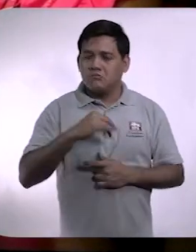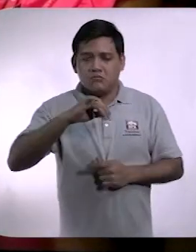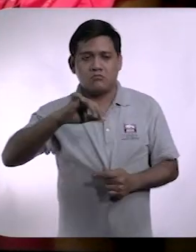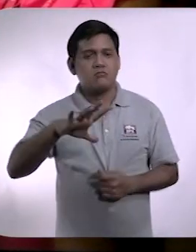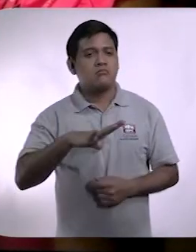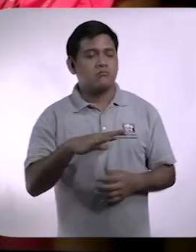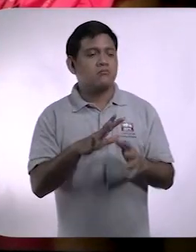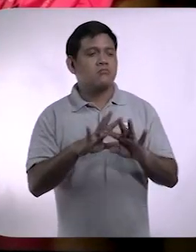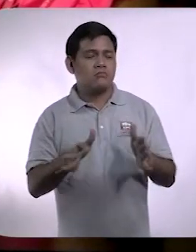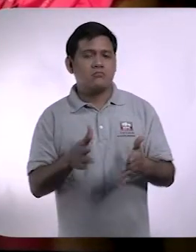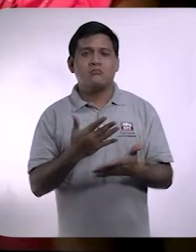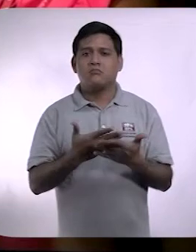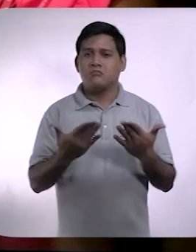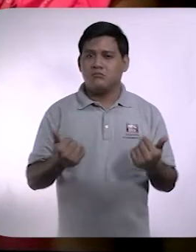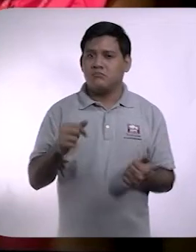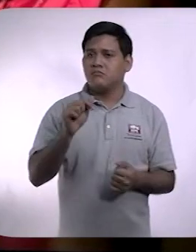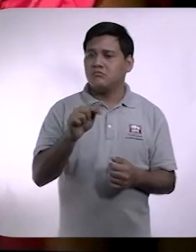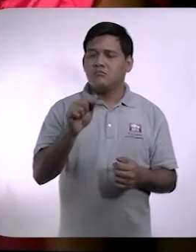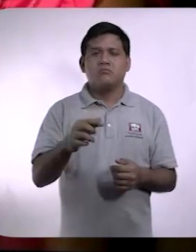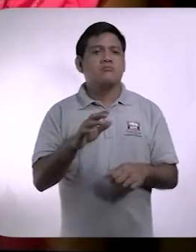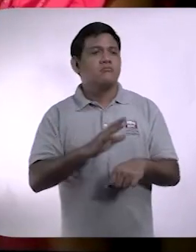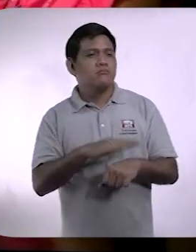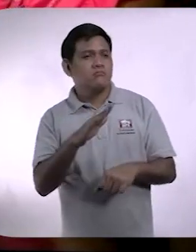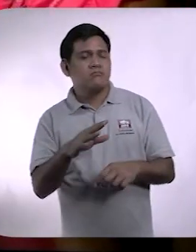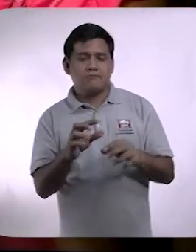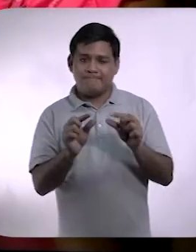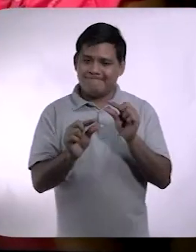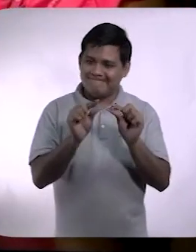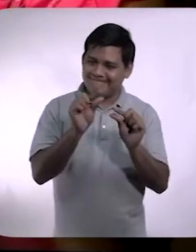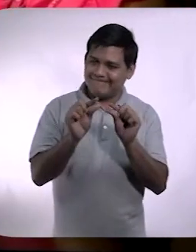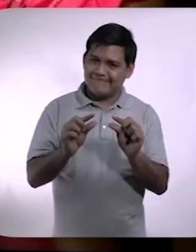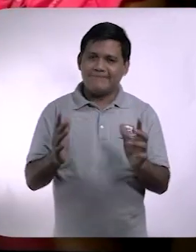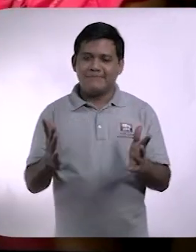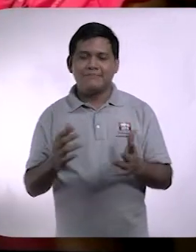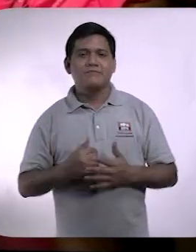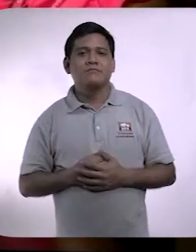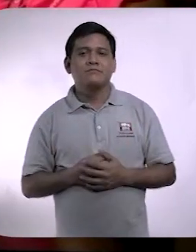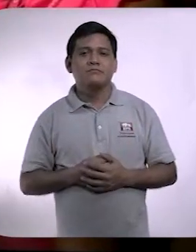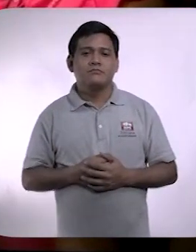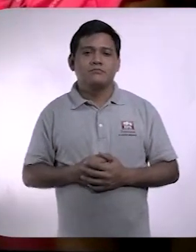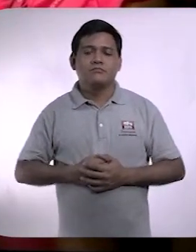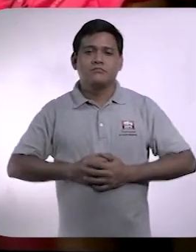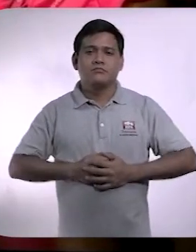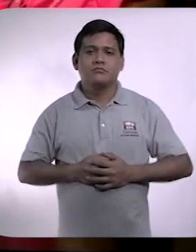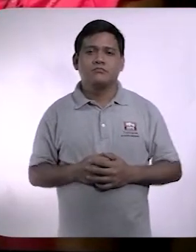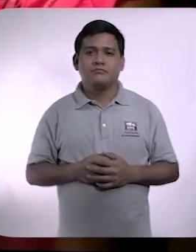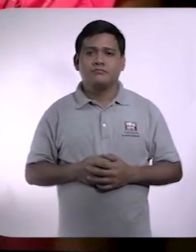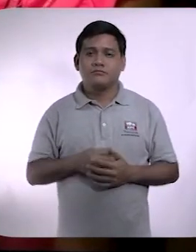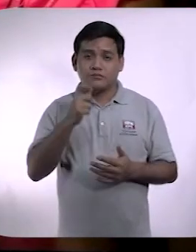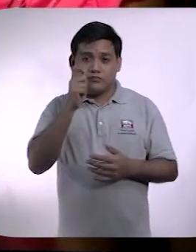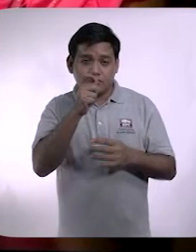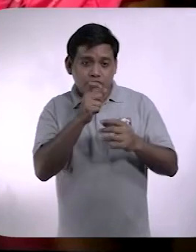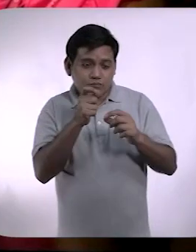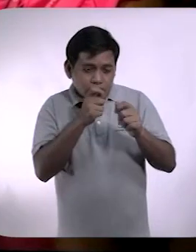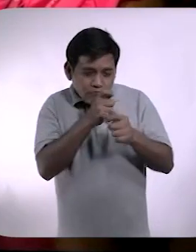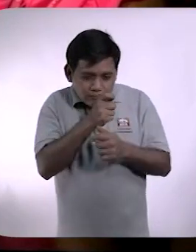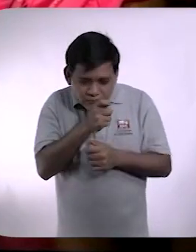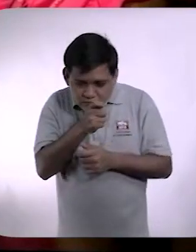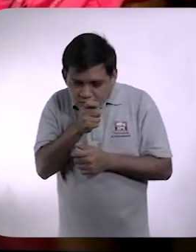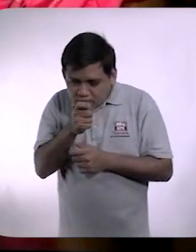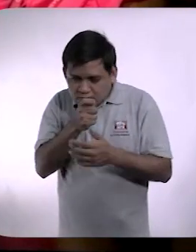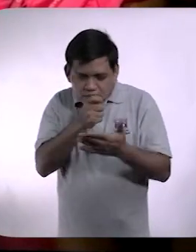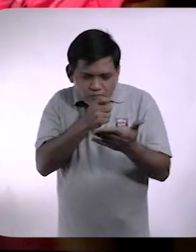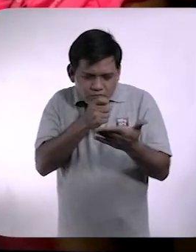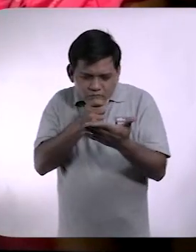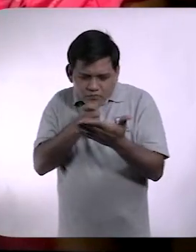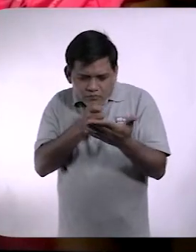Existen impresiones sumamente diminutas que solamente con lo que es una lupa se puede ver,